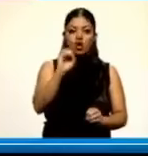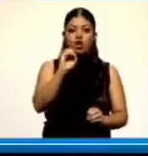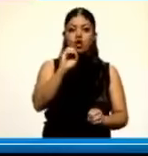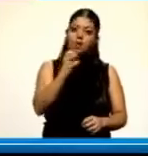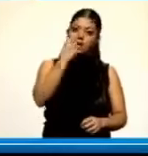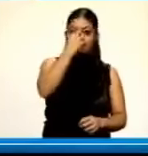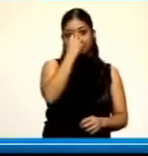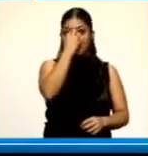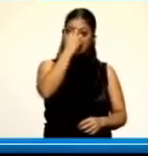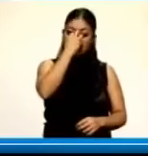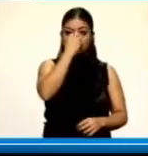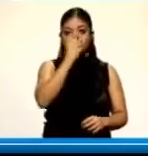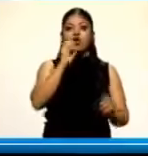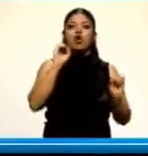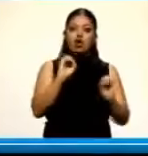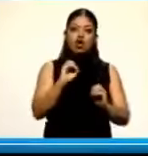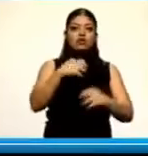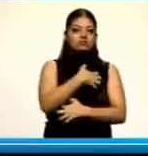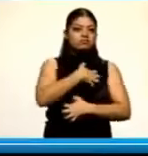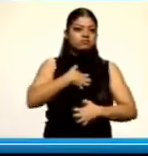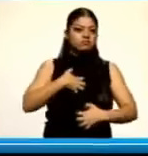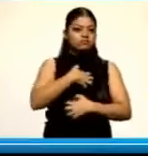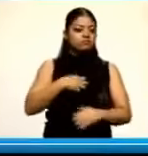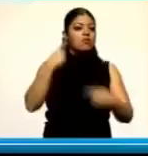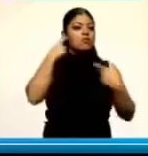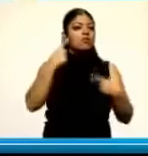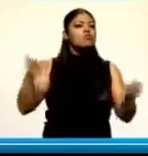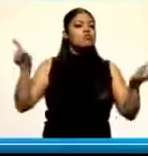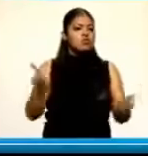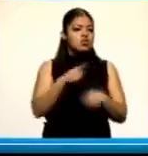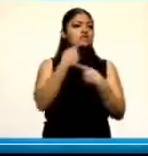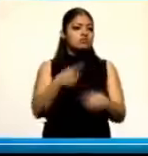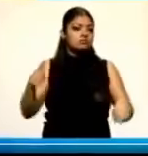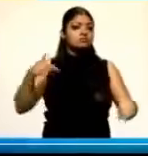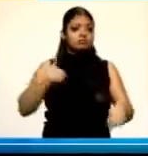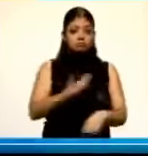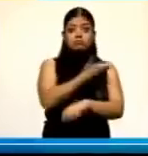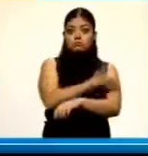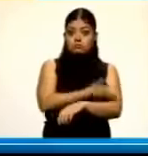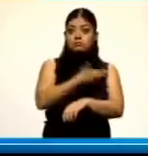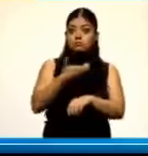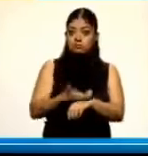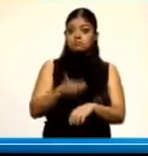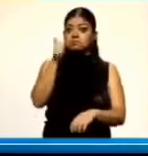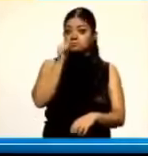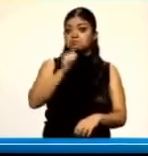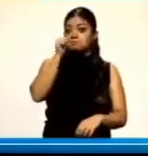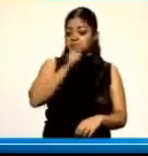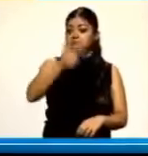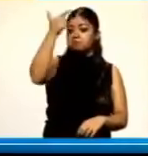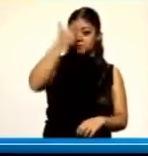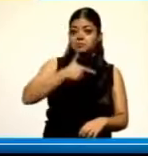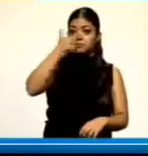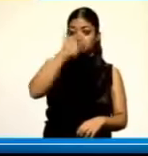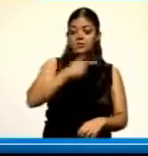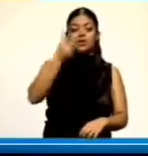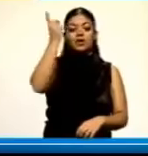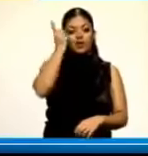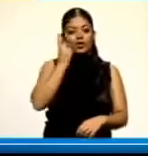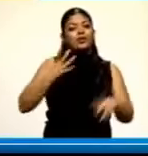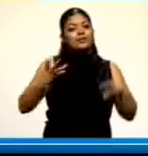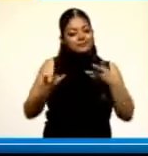el monito musical. Me acompañan cada noche a dormir